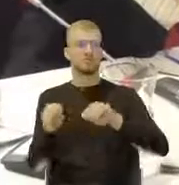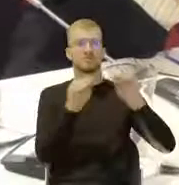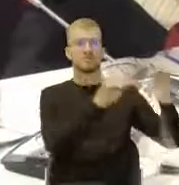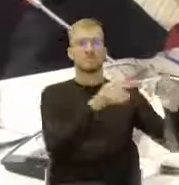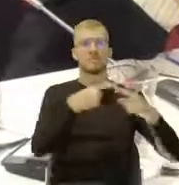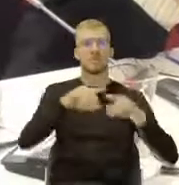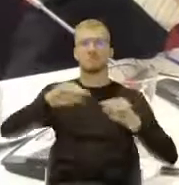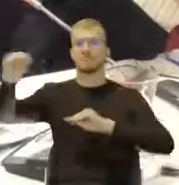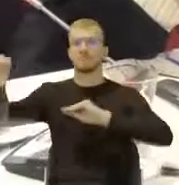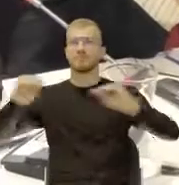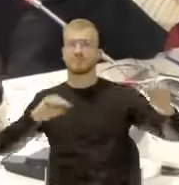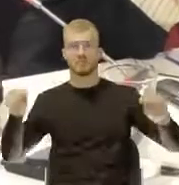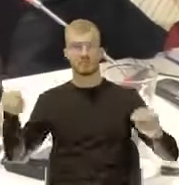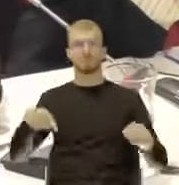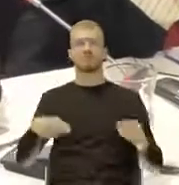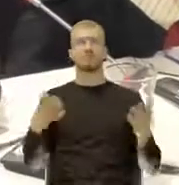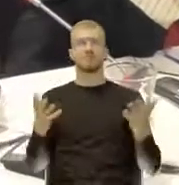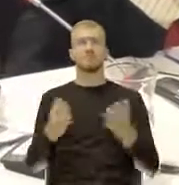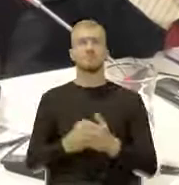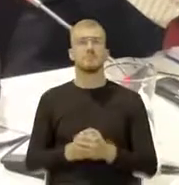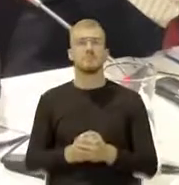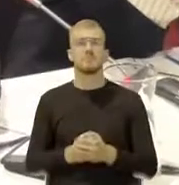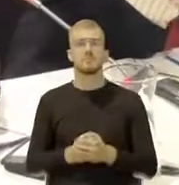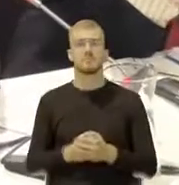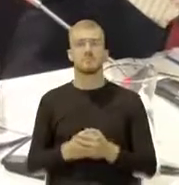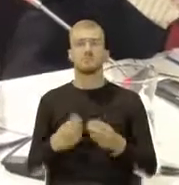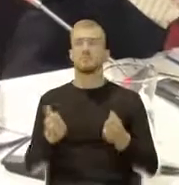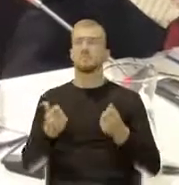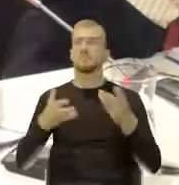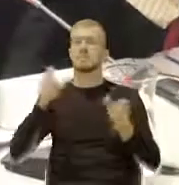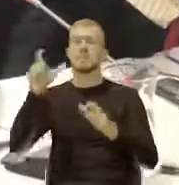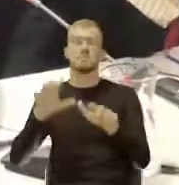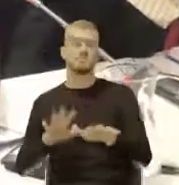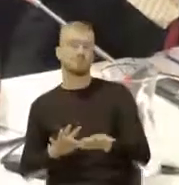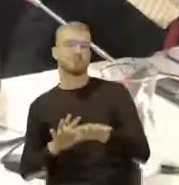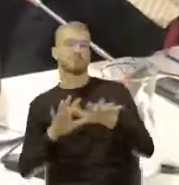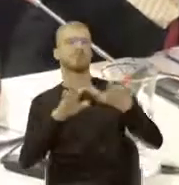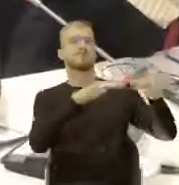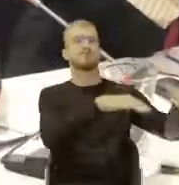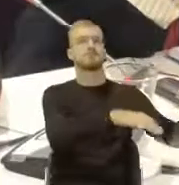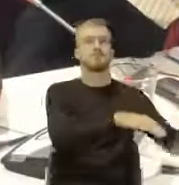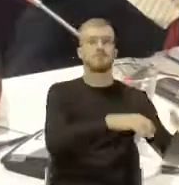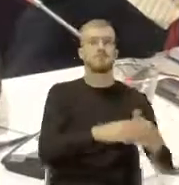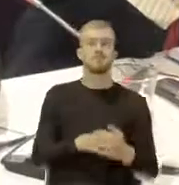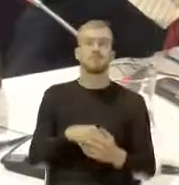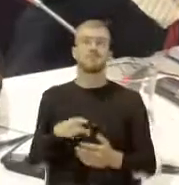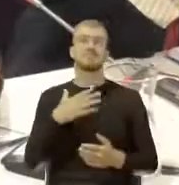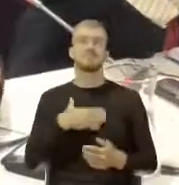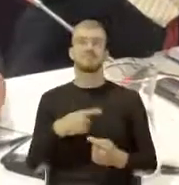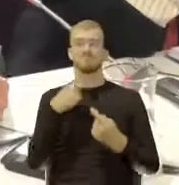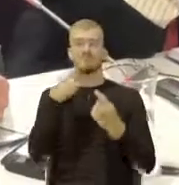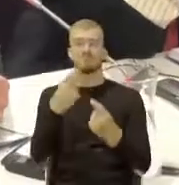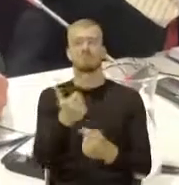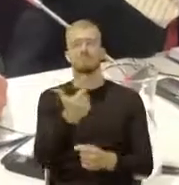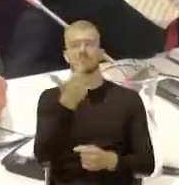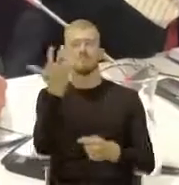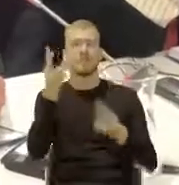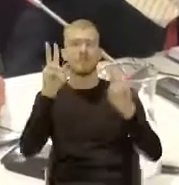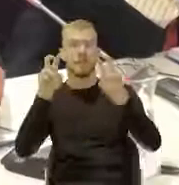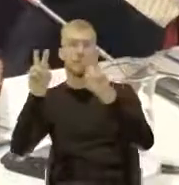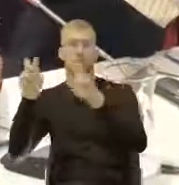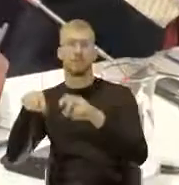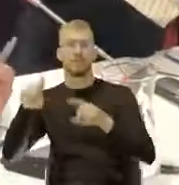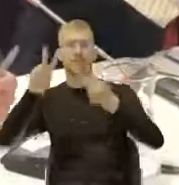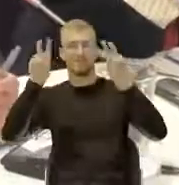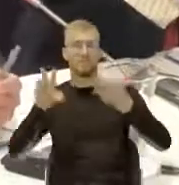conforman factores de migración como lo son la globalización, el cambio climático,